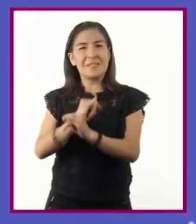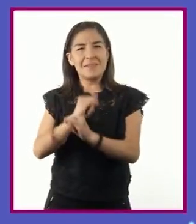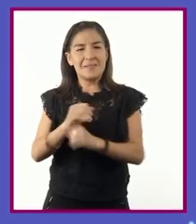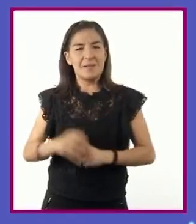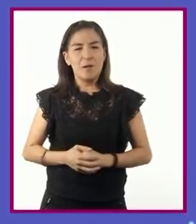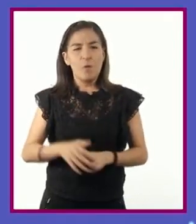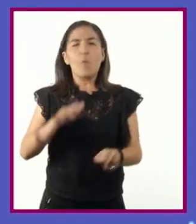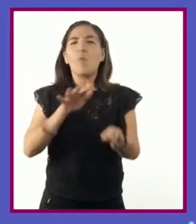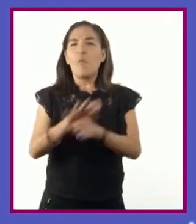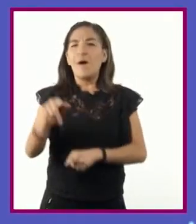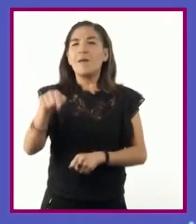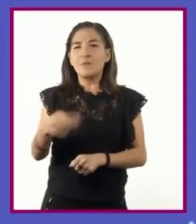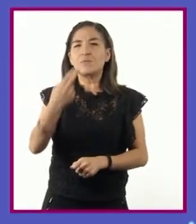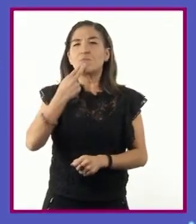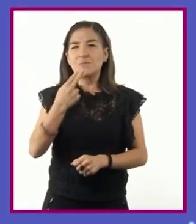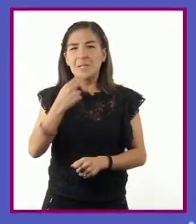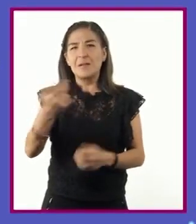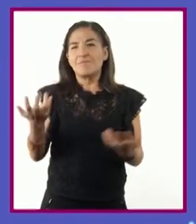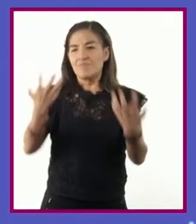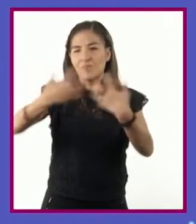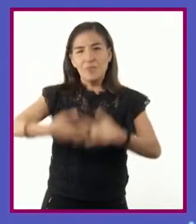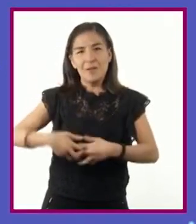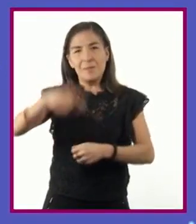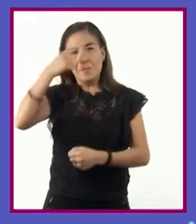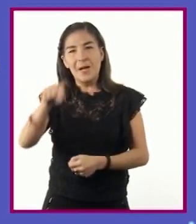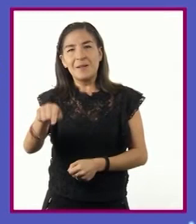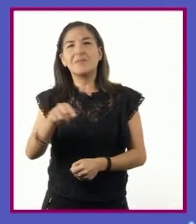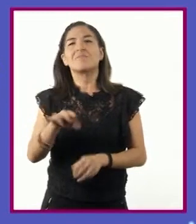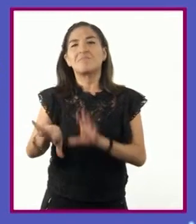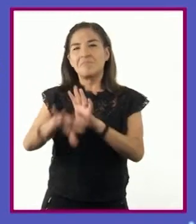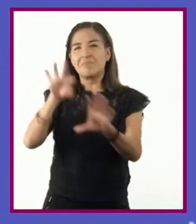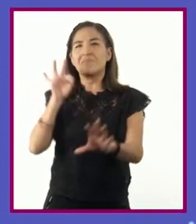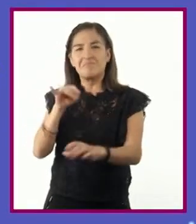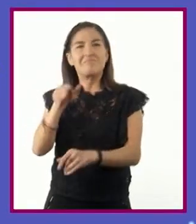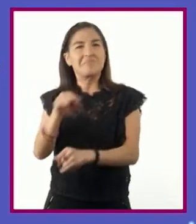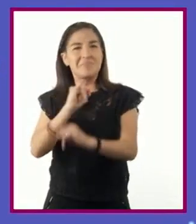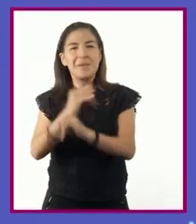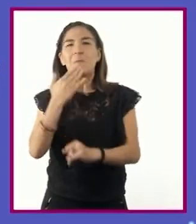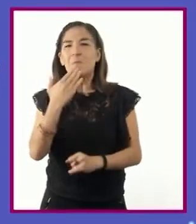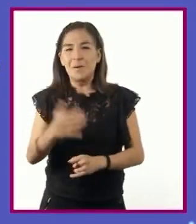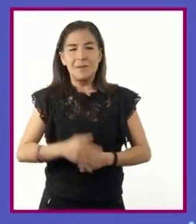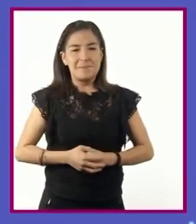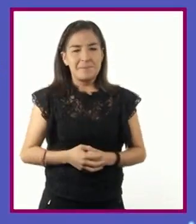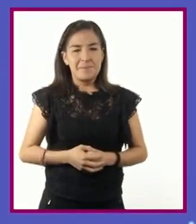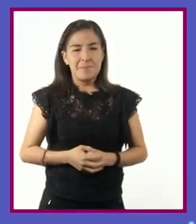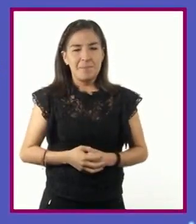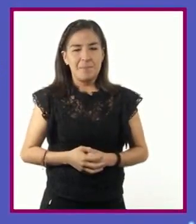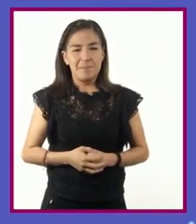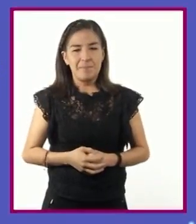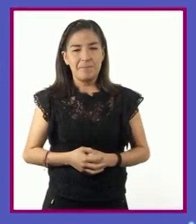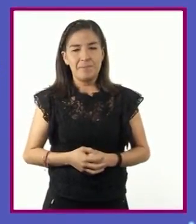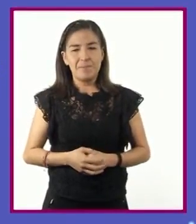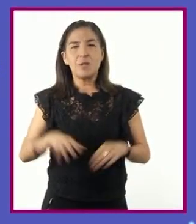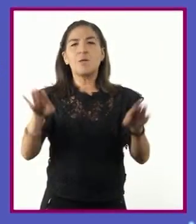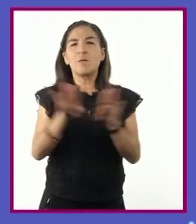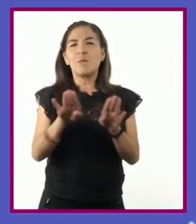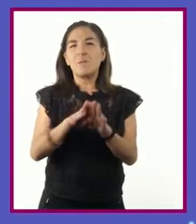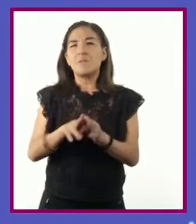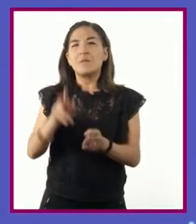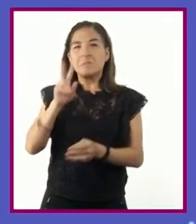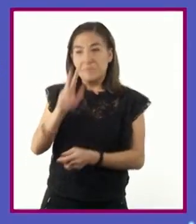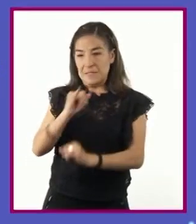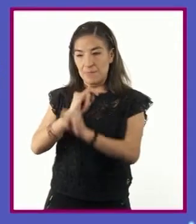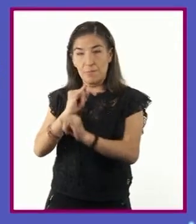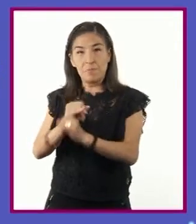¿Cuáles fuentes pueden proporcionar la información requerida? ¿Cómo validar la información